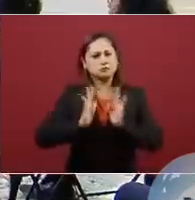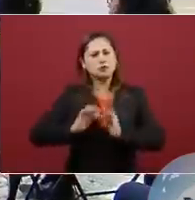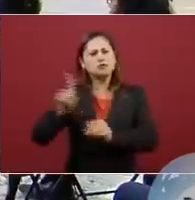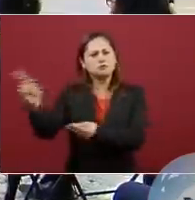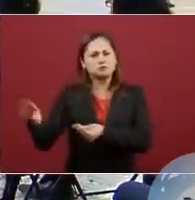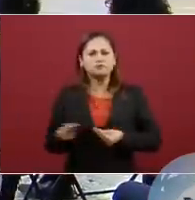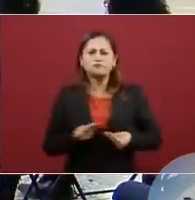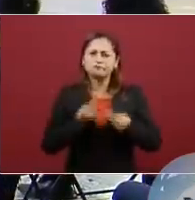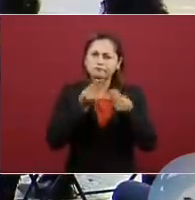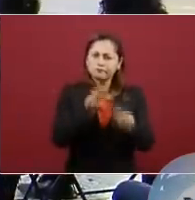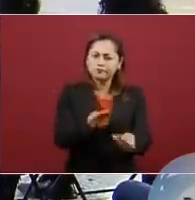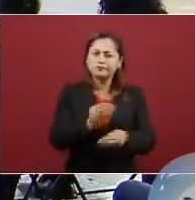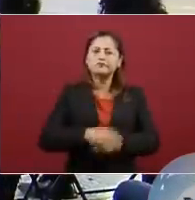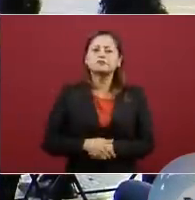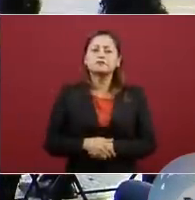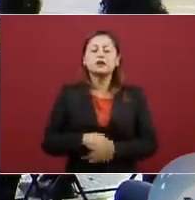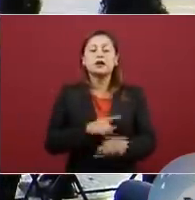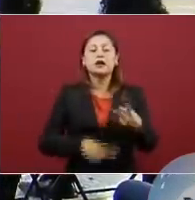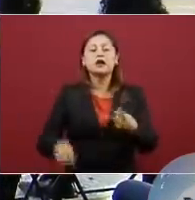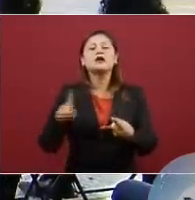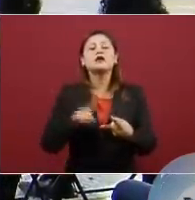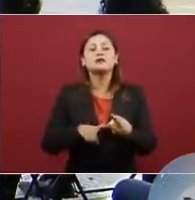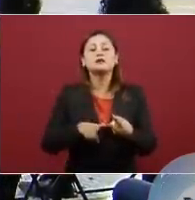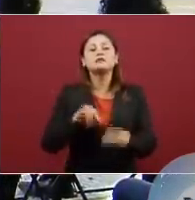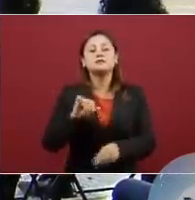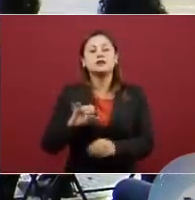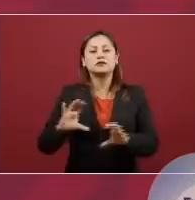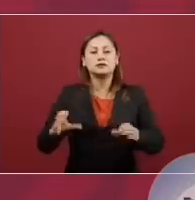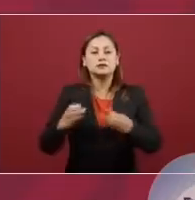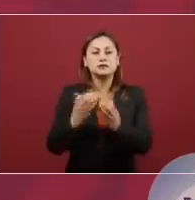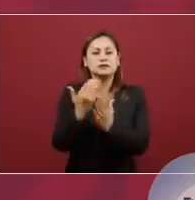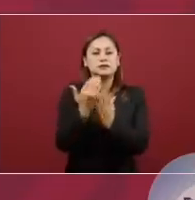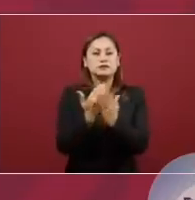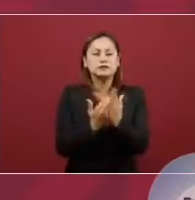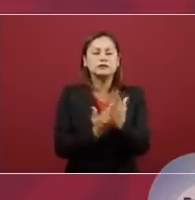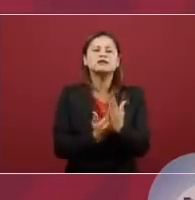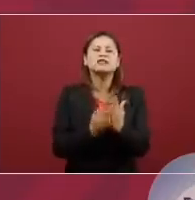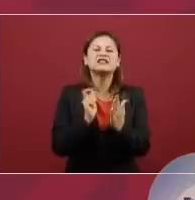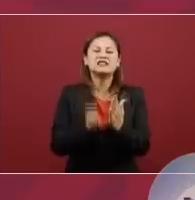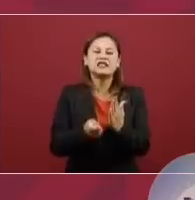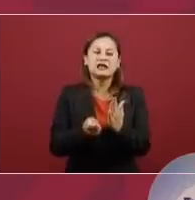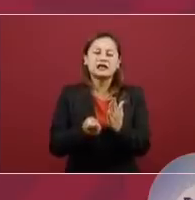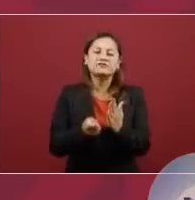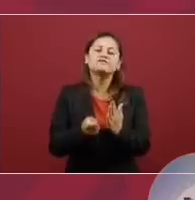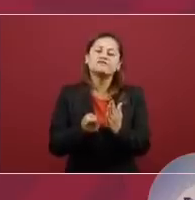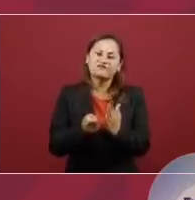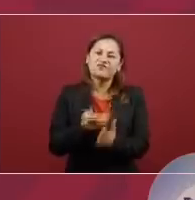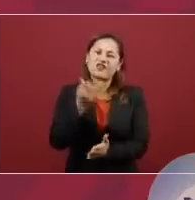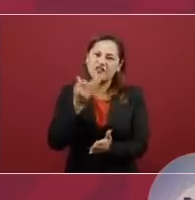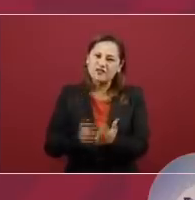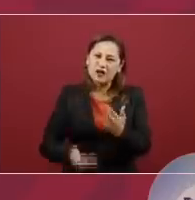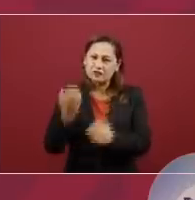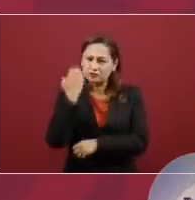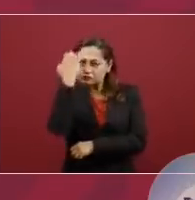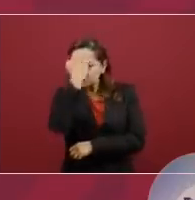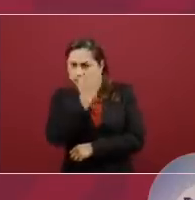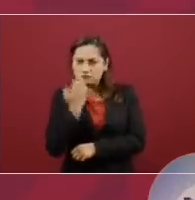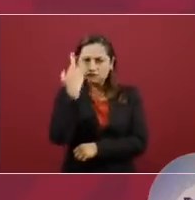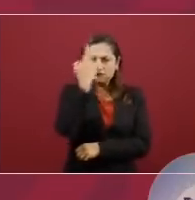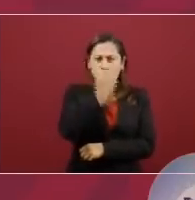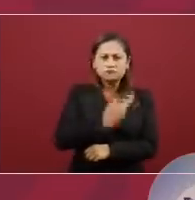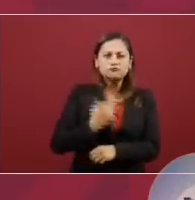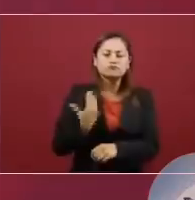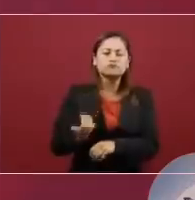segundo lugar, efectivamente, dentro de la revisión del mecanismo hace falta hacer un replanteamiento de su propio diseño. Creo que es muy importante que